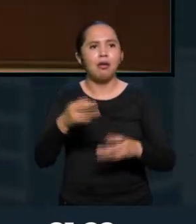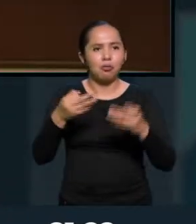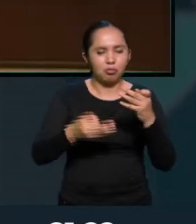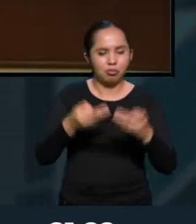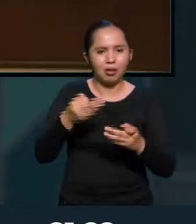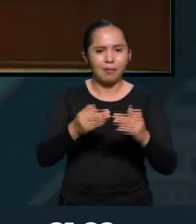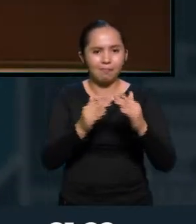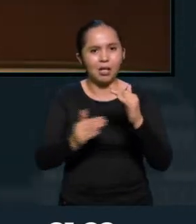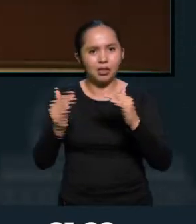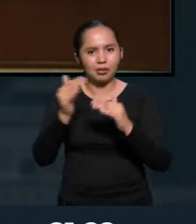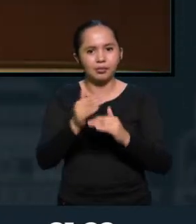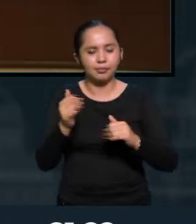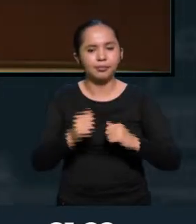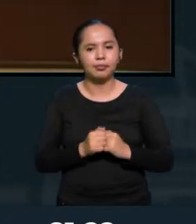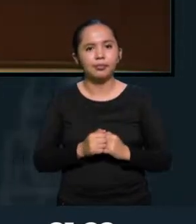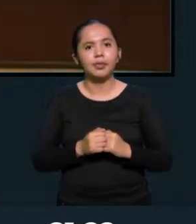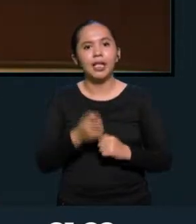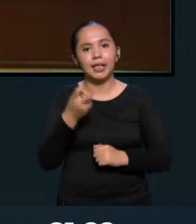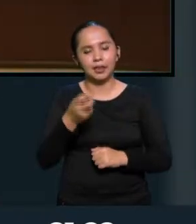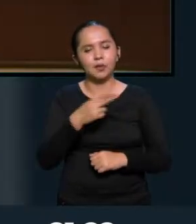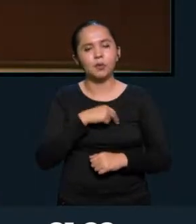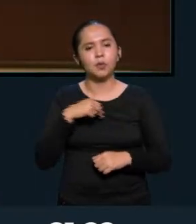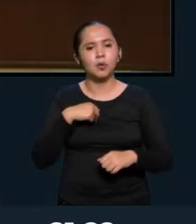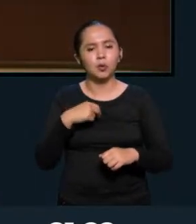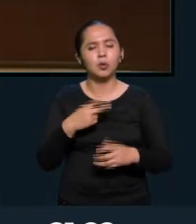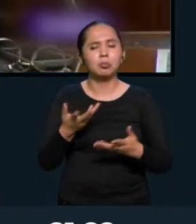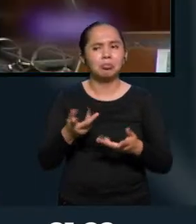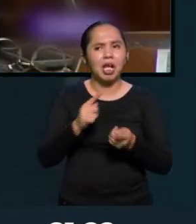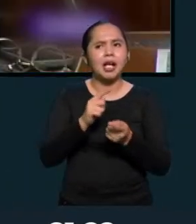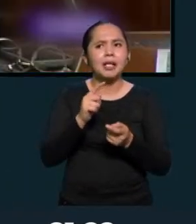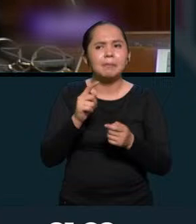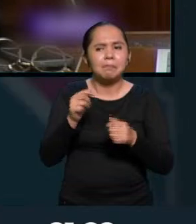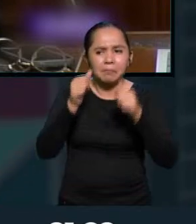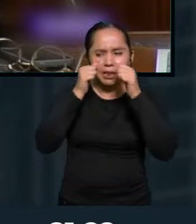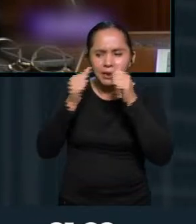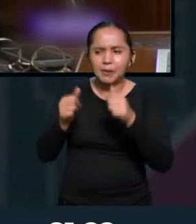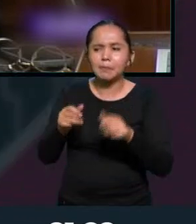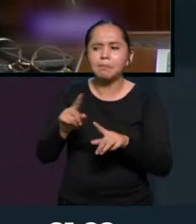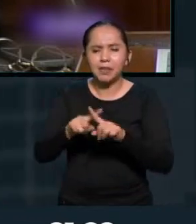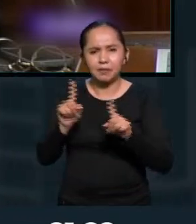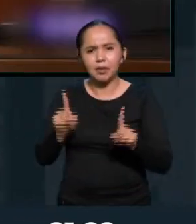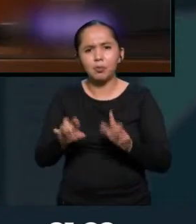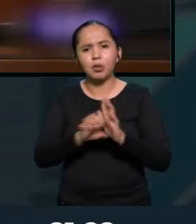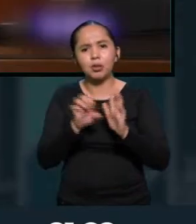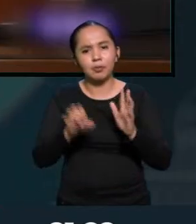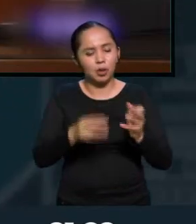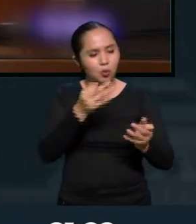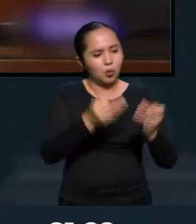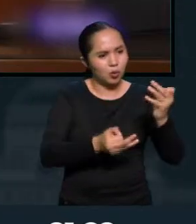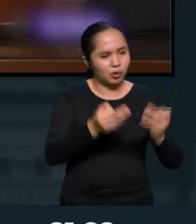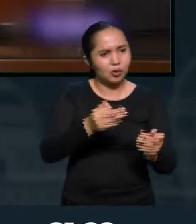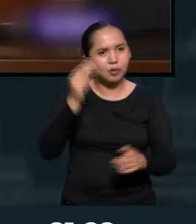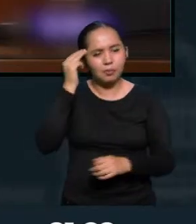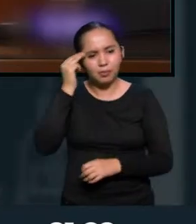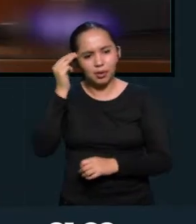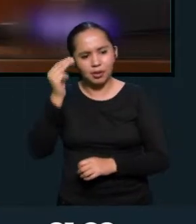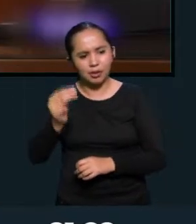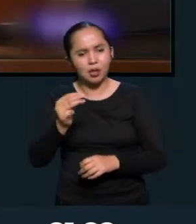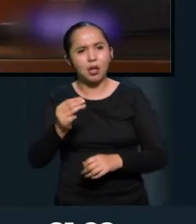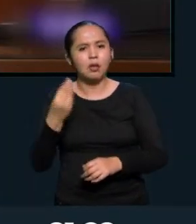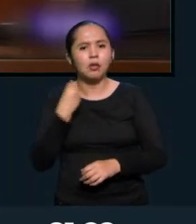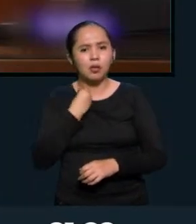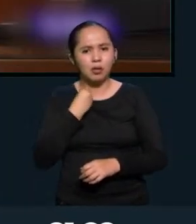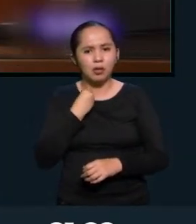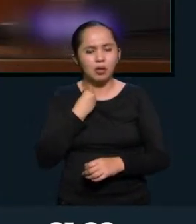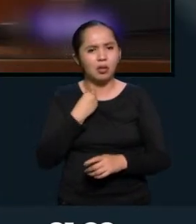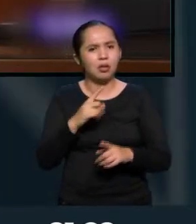Federación. Ahí nosotros tenemos una interpretación distinta, porque desde Morena consideramos que los jueces, magistrados y ministros pues no